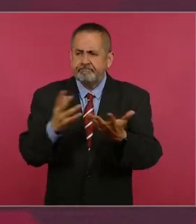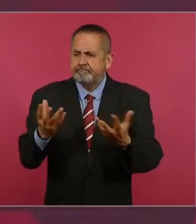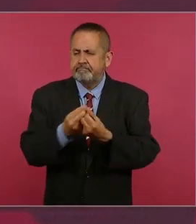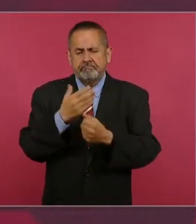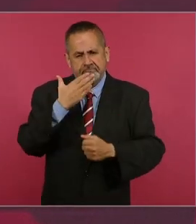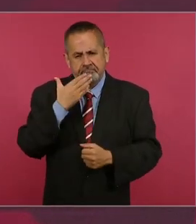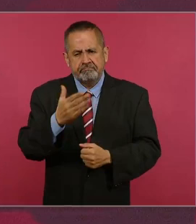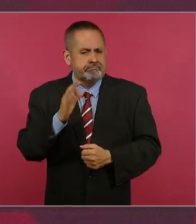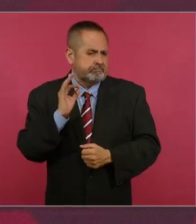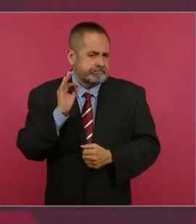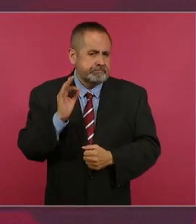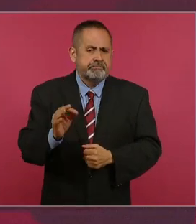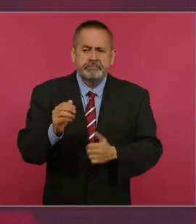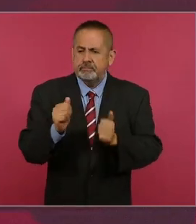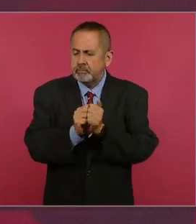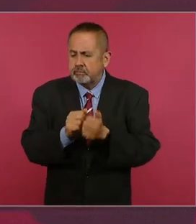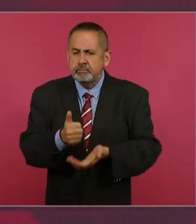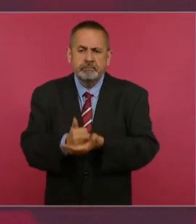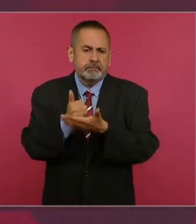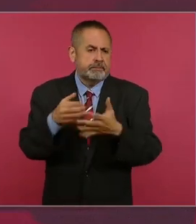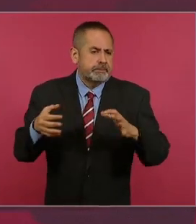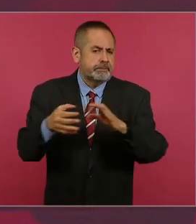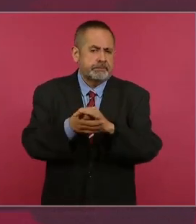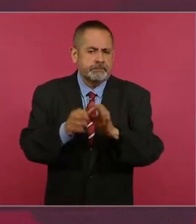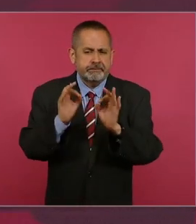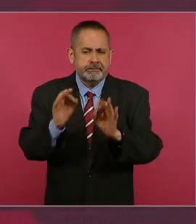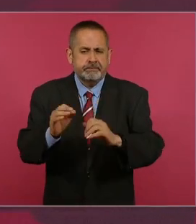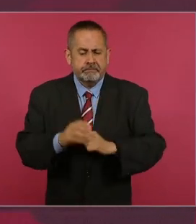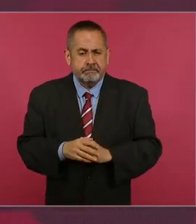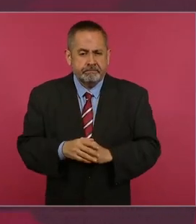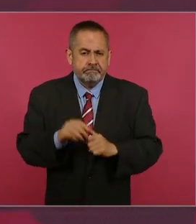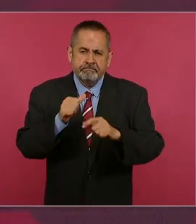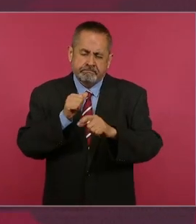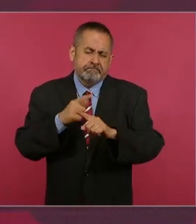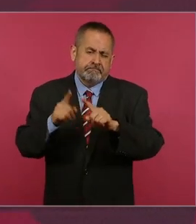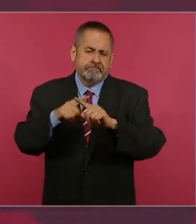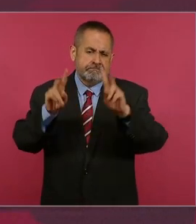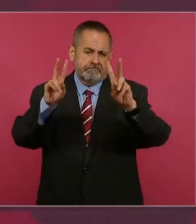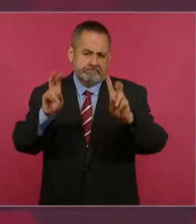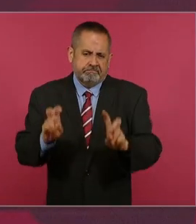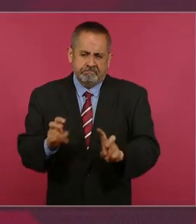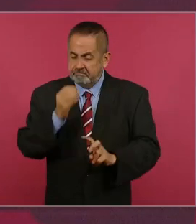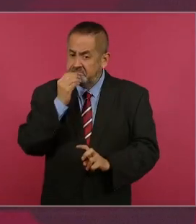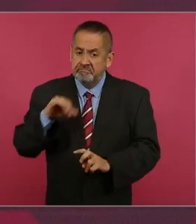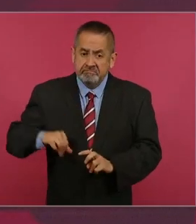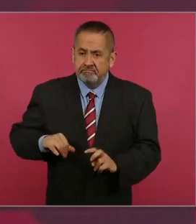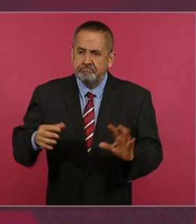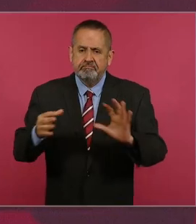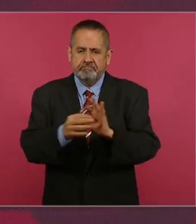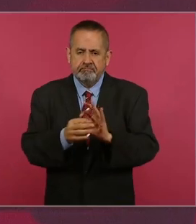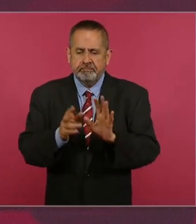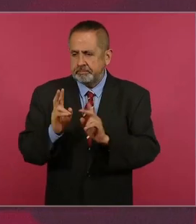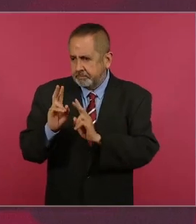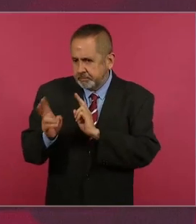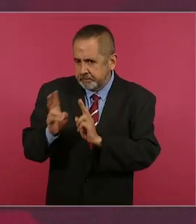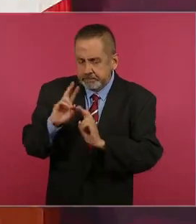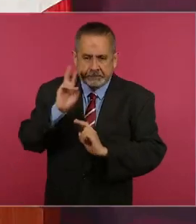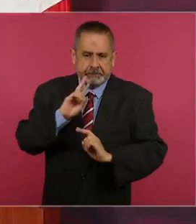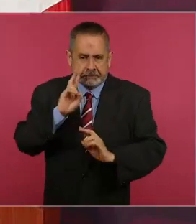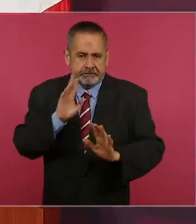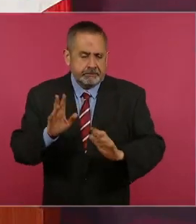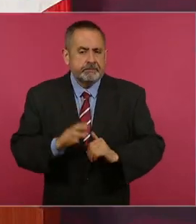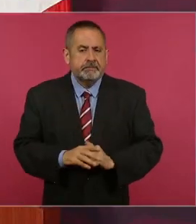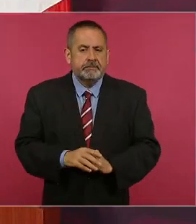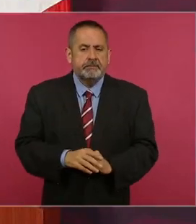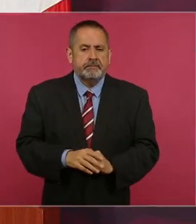buenos, de cooperación. Hay varios temas interesantes que tratar.